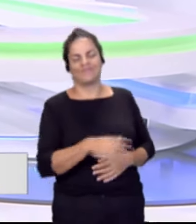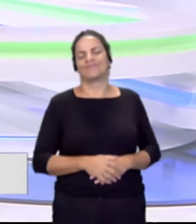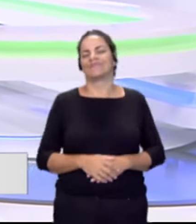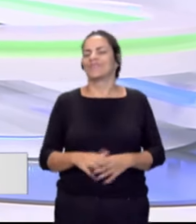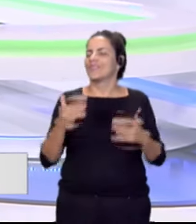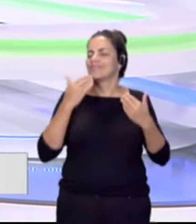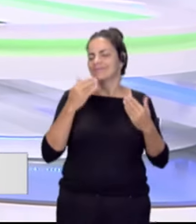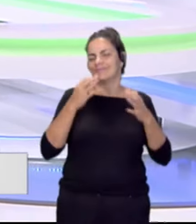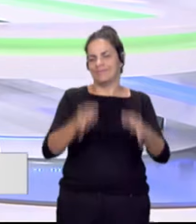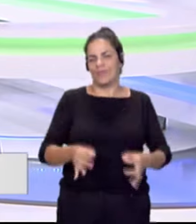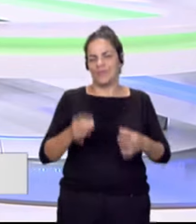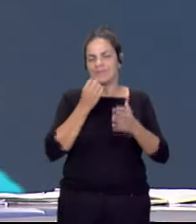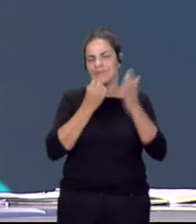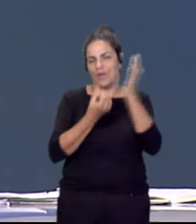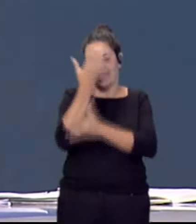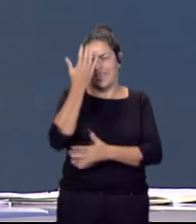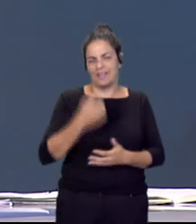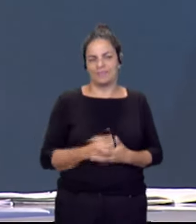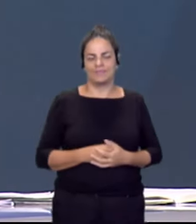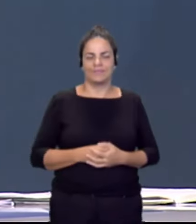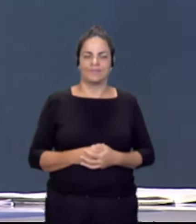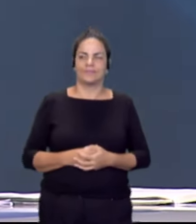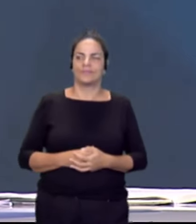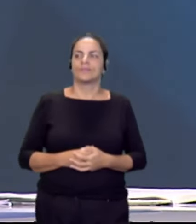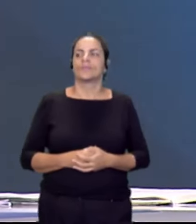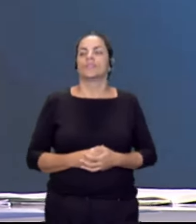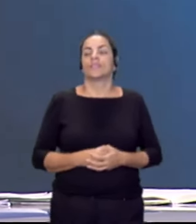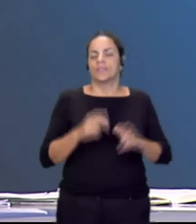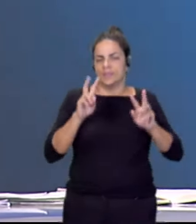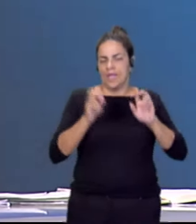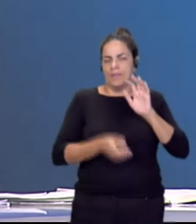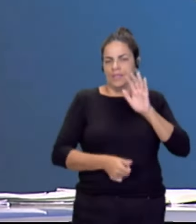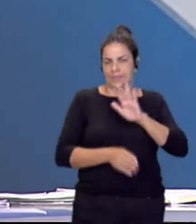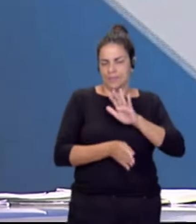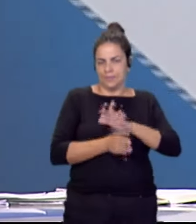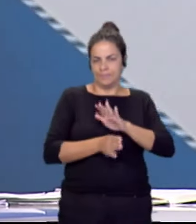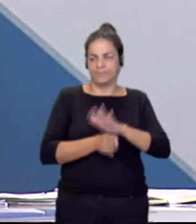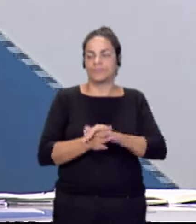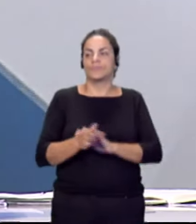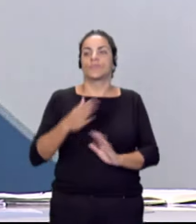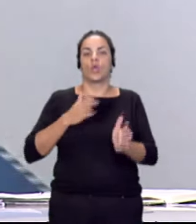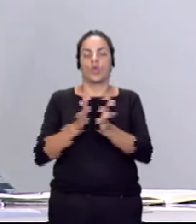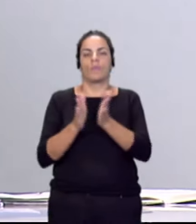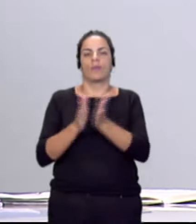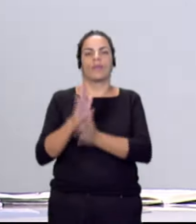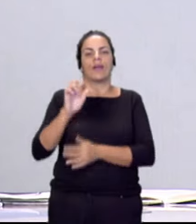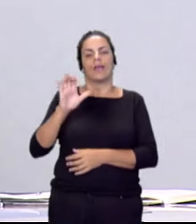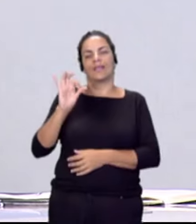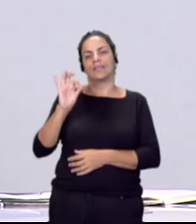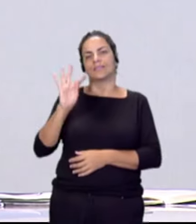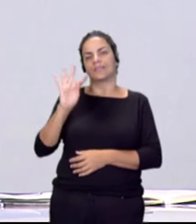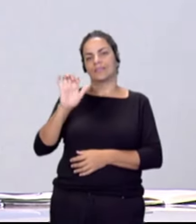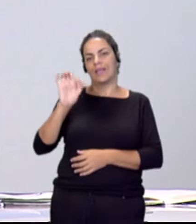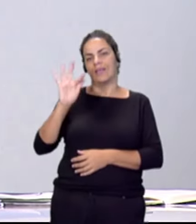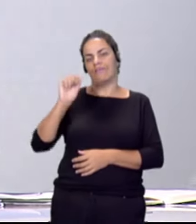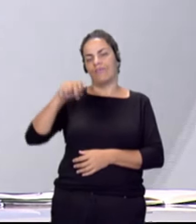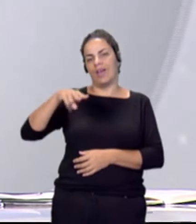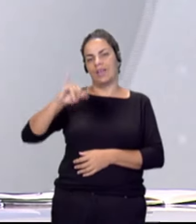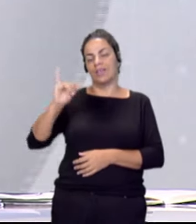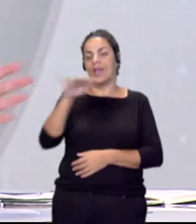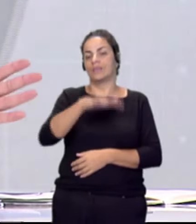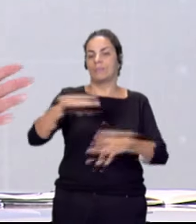siempre, que te gracias, Arena, buen día. ¿No? Bueno, seguimos con más asuntos. Nuestra compañera Estefanía de Blasio ha estado en Valle Seco para conocer